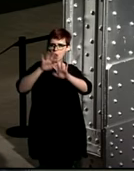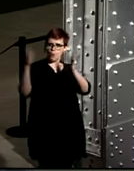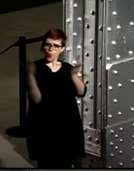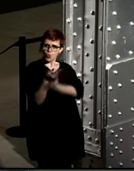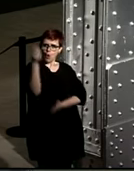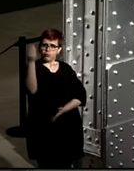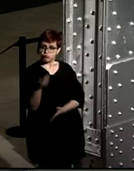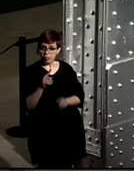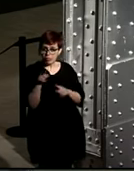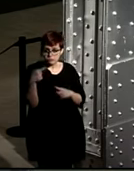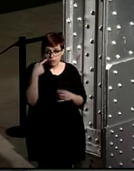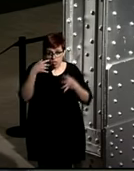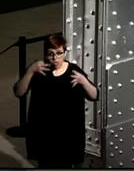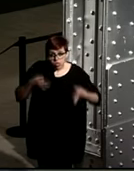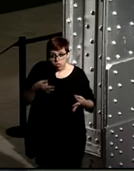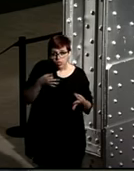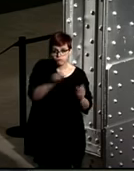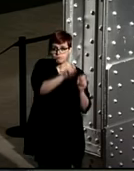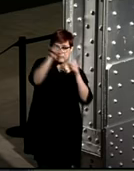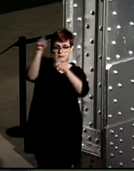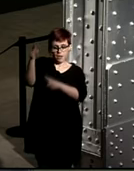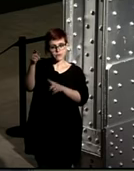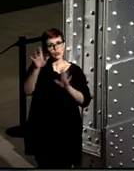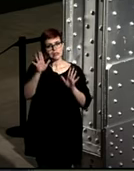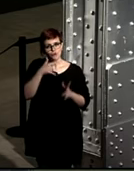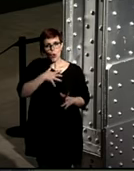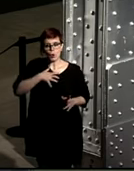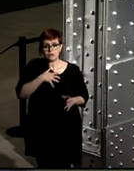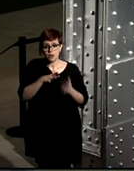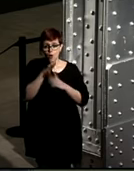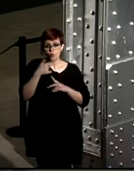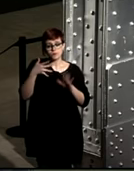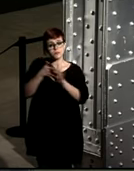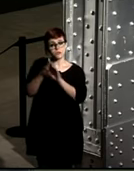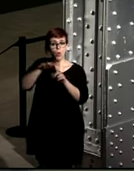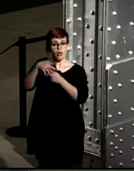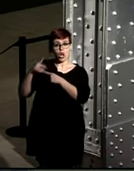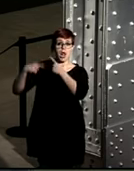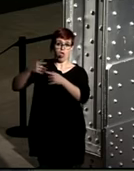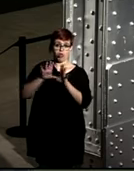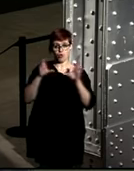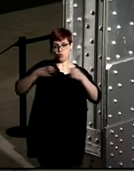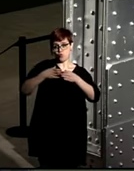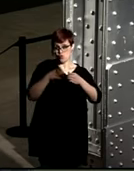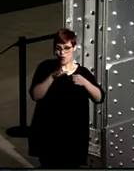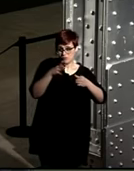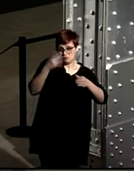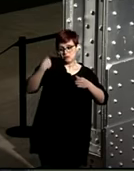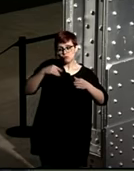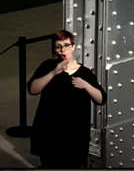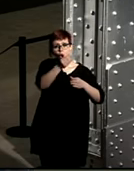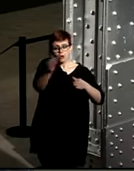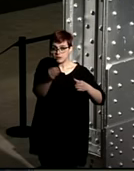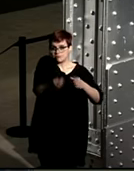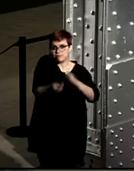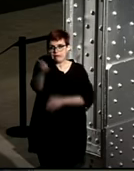formas complicadas de dirigir, ha llevado a que una generación se fuera afuera. Teníamos que respetar lo que ocurría a esta generación. Entonces, cuando